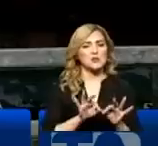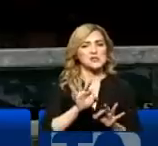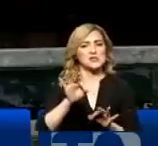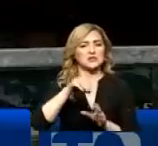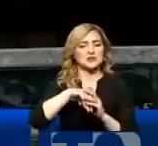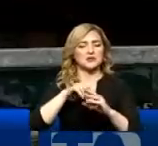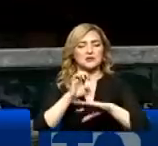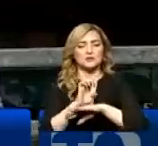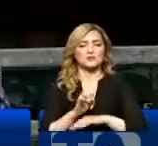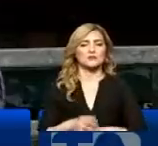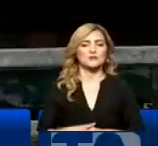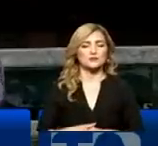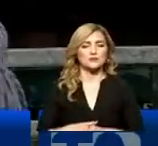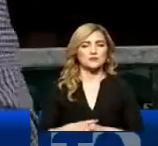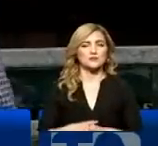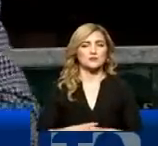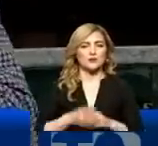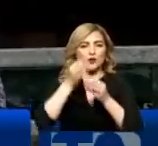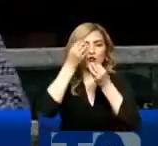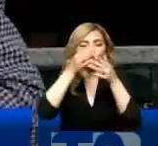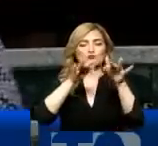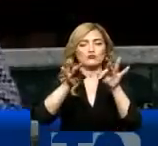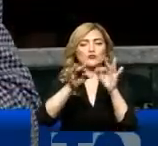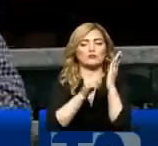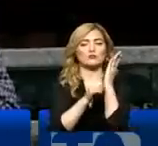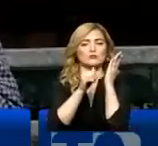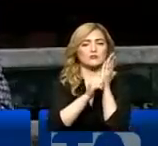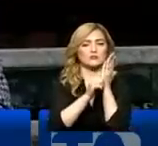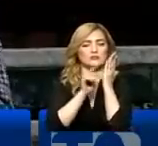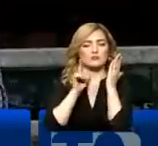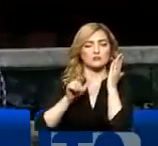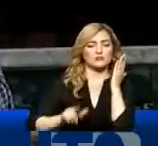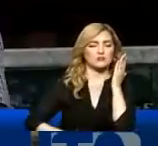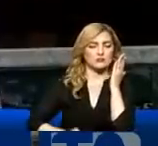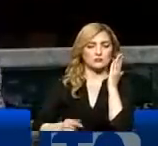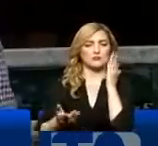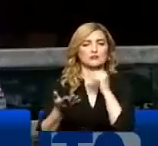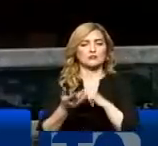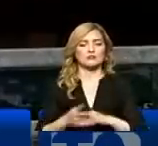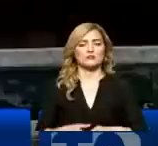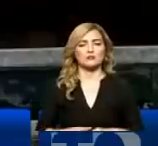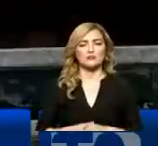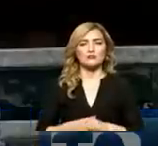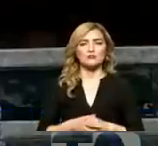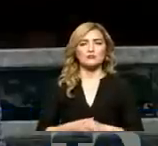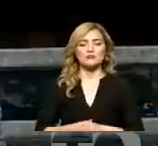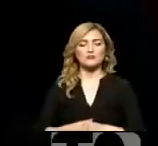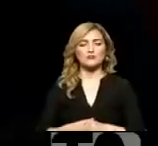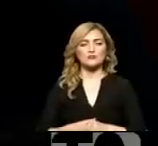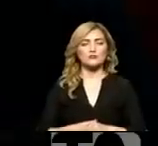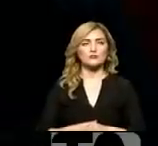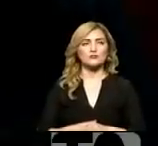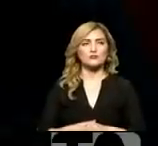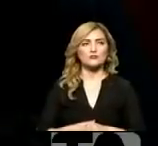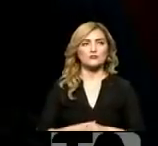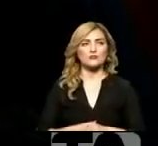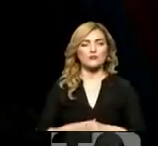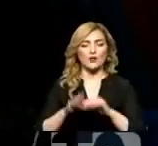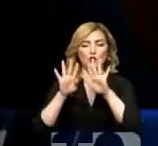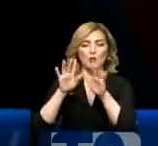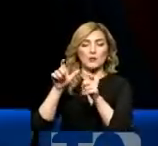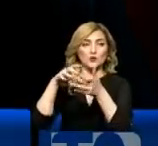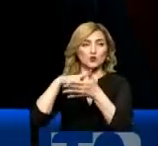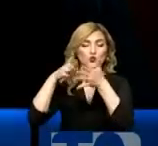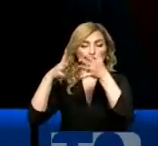dentro del territorio ecuatoriano. Esto lo explicó la ministra de Salud, Catalina Andramuño. Y ellos deben